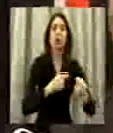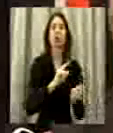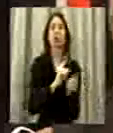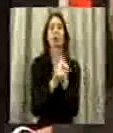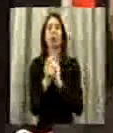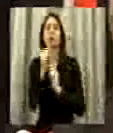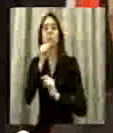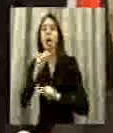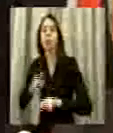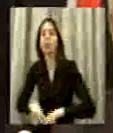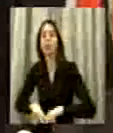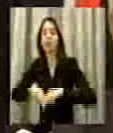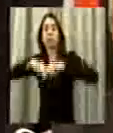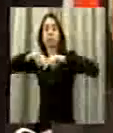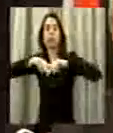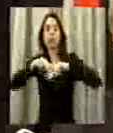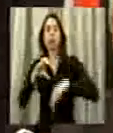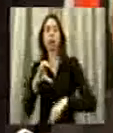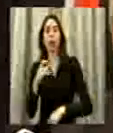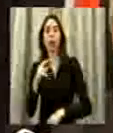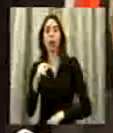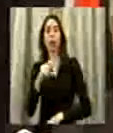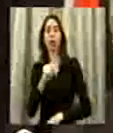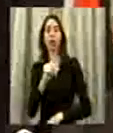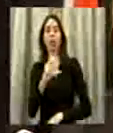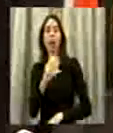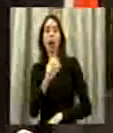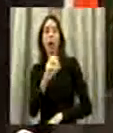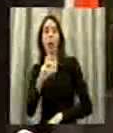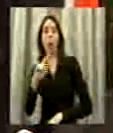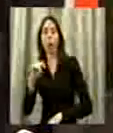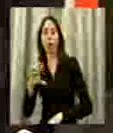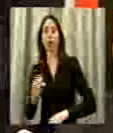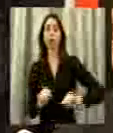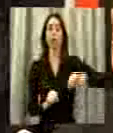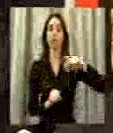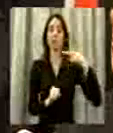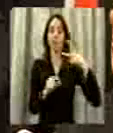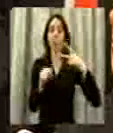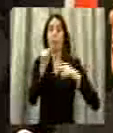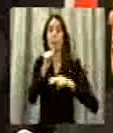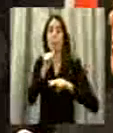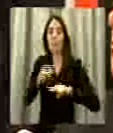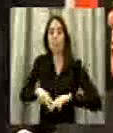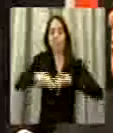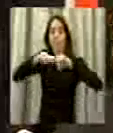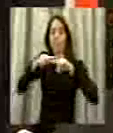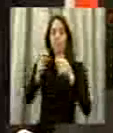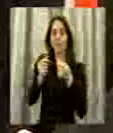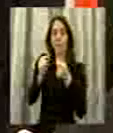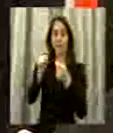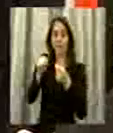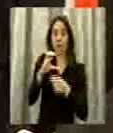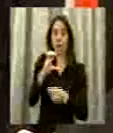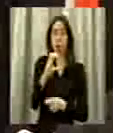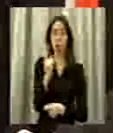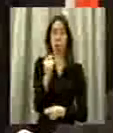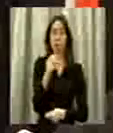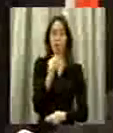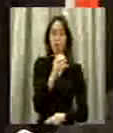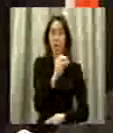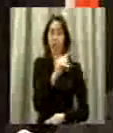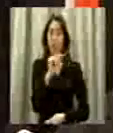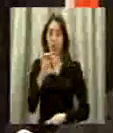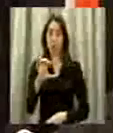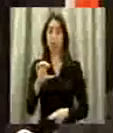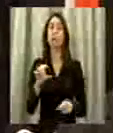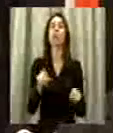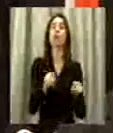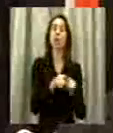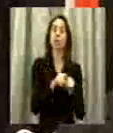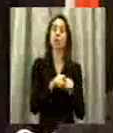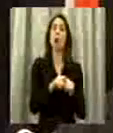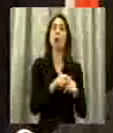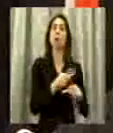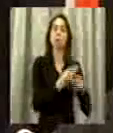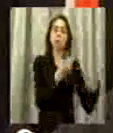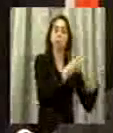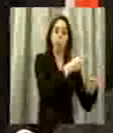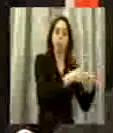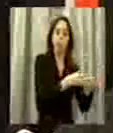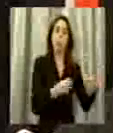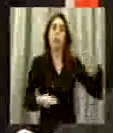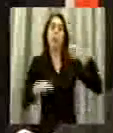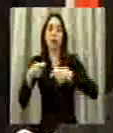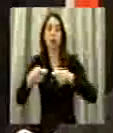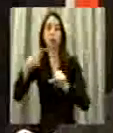mayor déficit de cuenta corriente. En segundo lugar, este déficit se da a pesar de una contribución positiva del sector público. El